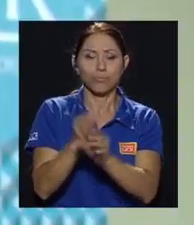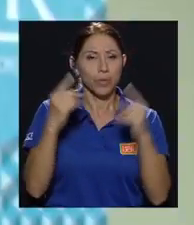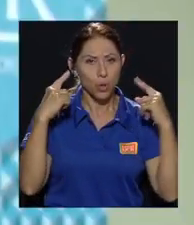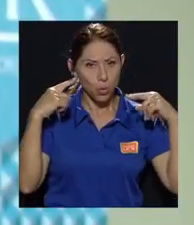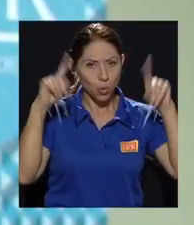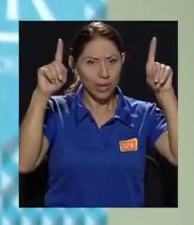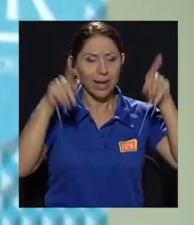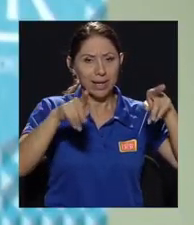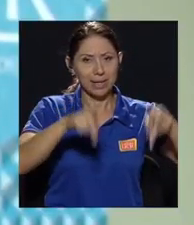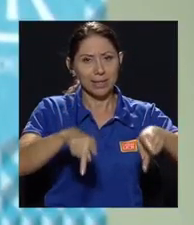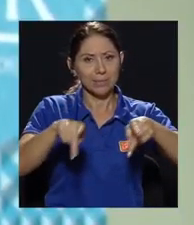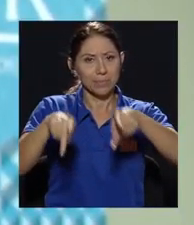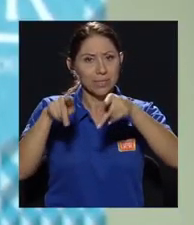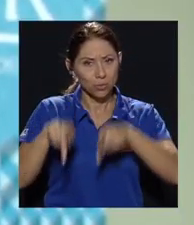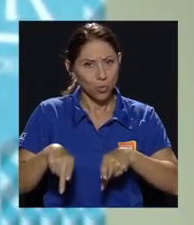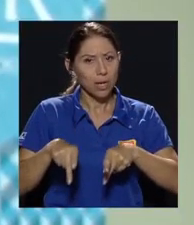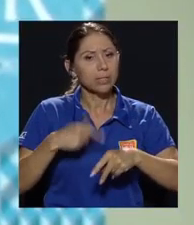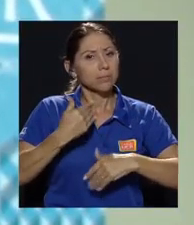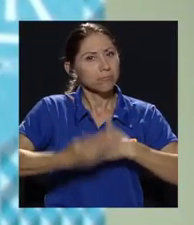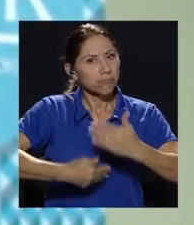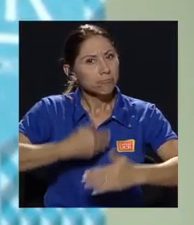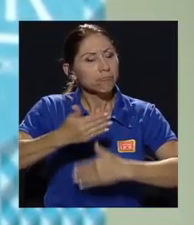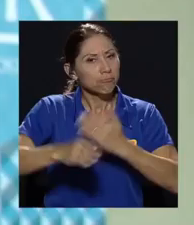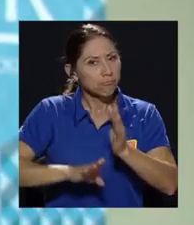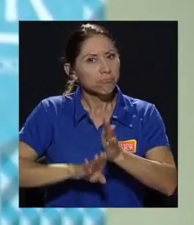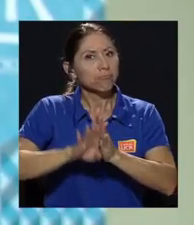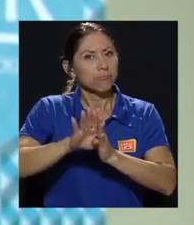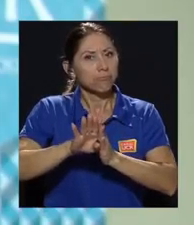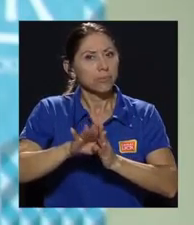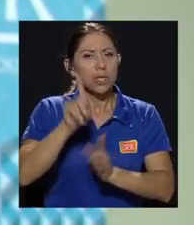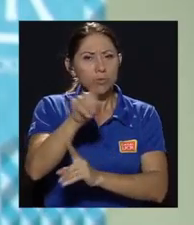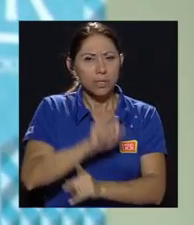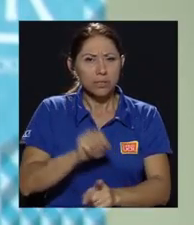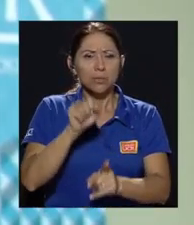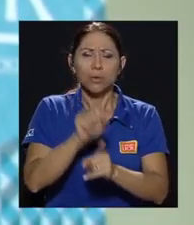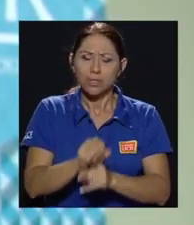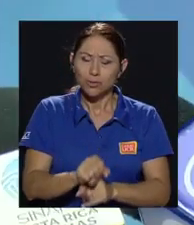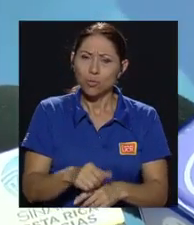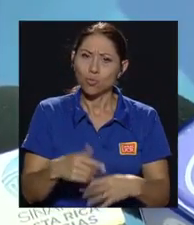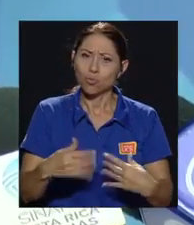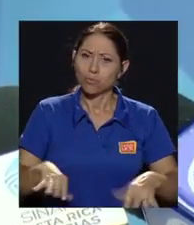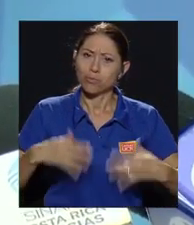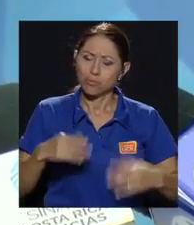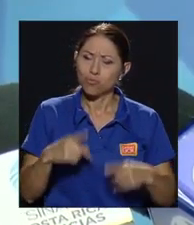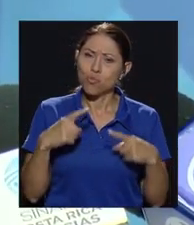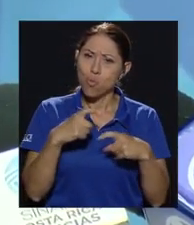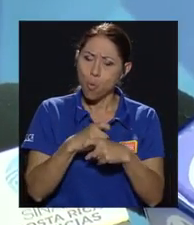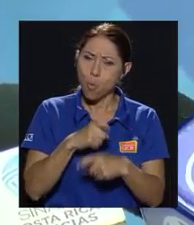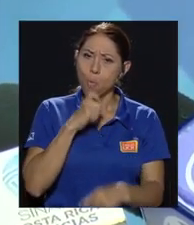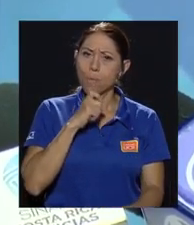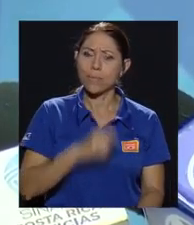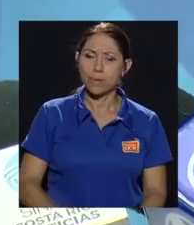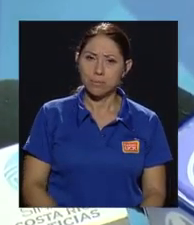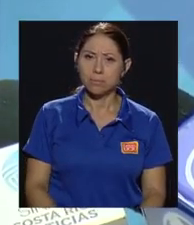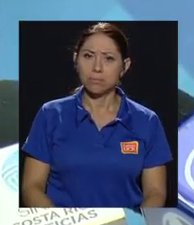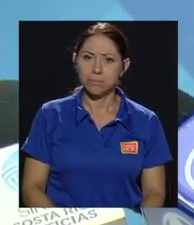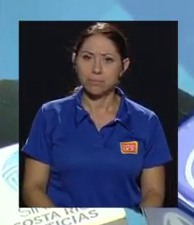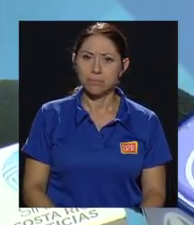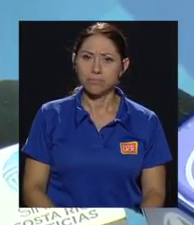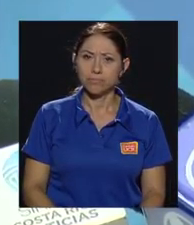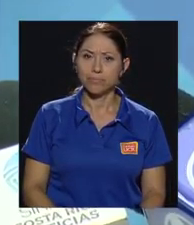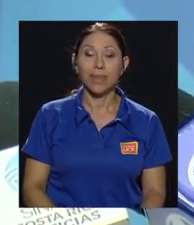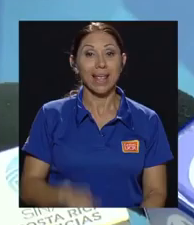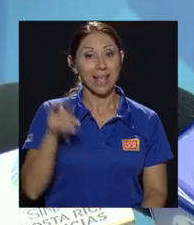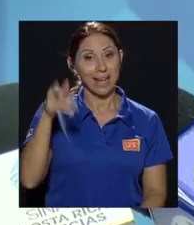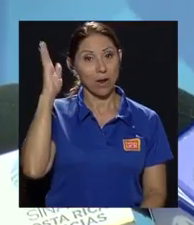que las personas salgan avante en una situación que es verdaderamente complicada. En